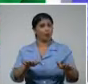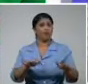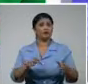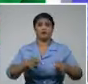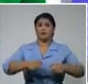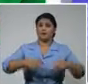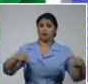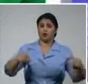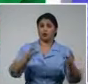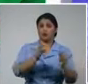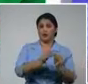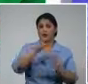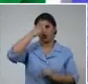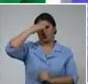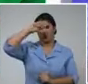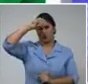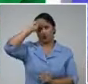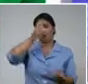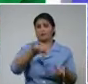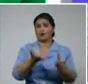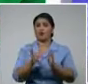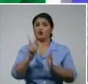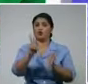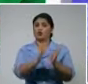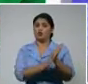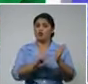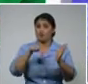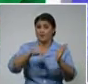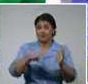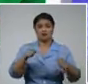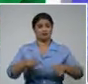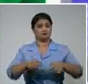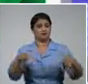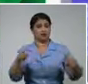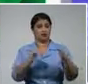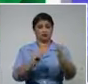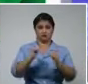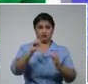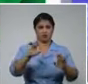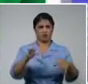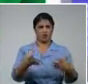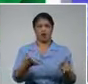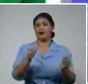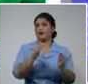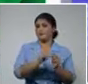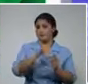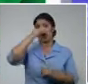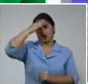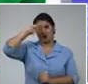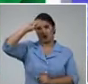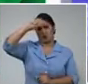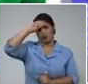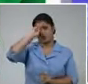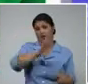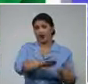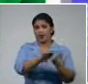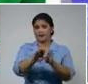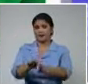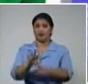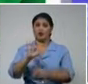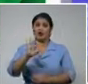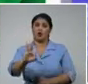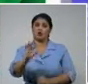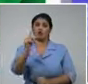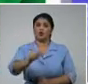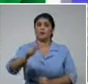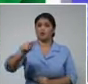meses, que lo que está predominando es la transmisión autóctona de la enfermedad. Y un total de 8 pacientes,